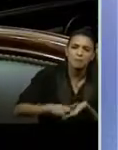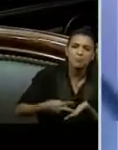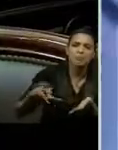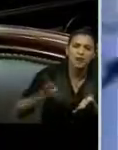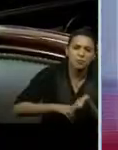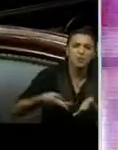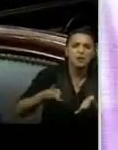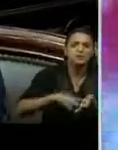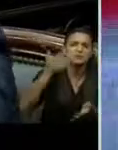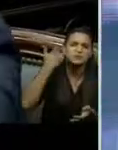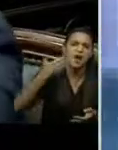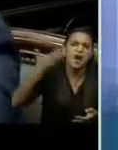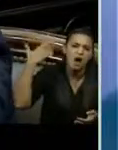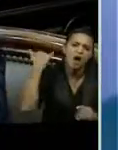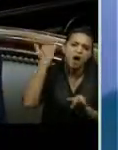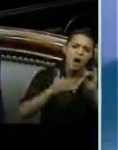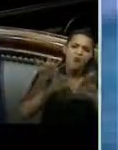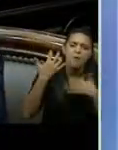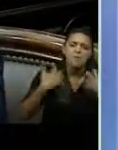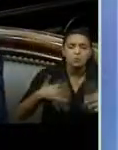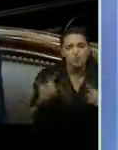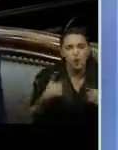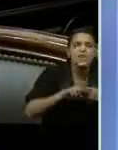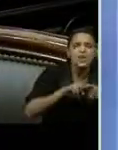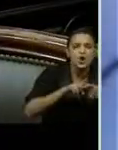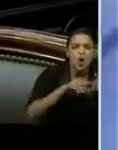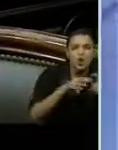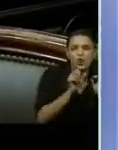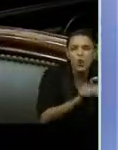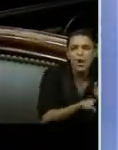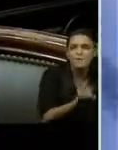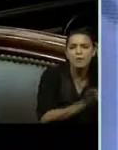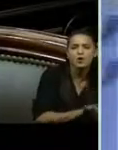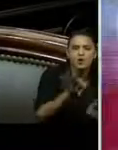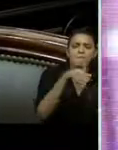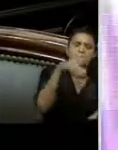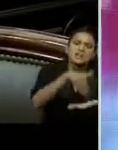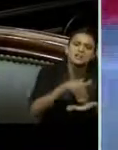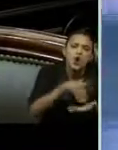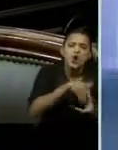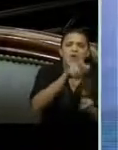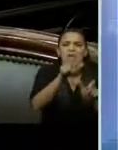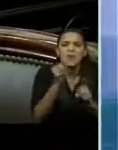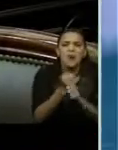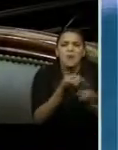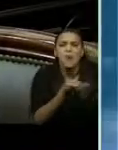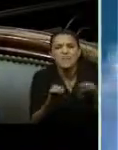o llegar a alguna salga. Eso es público, no esconderse en las cortinas viendo a